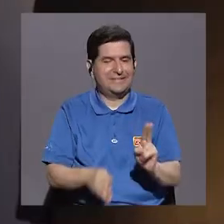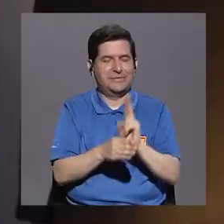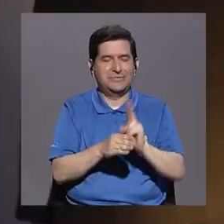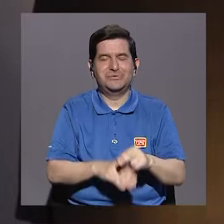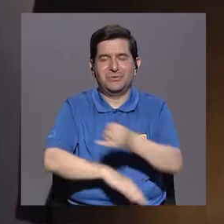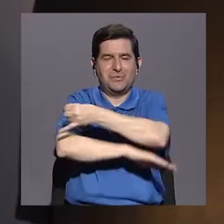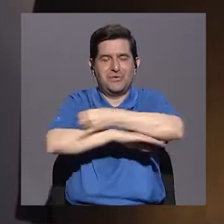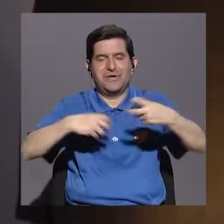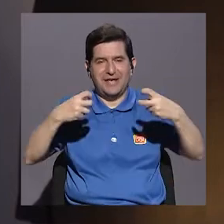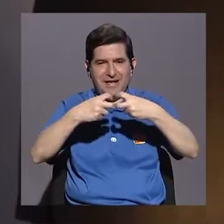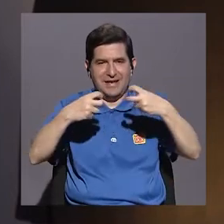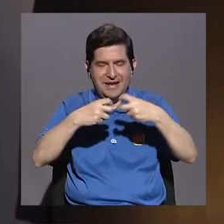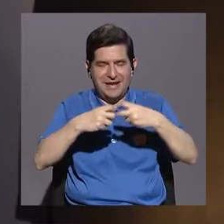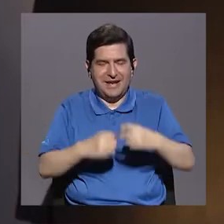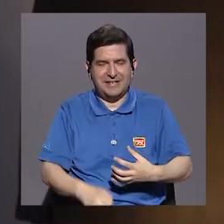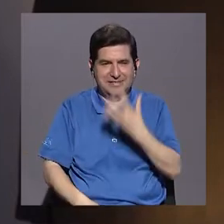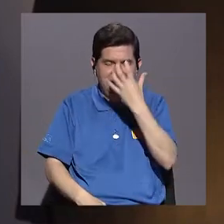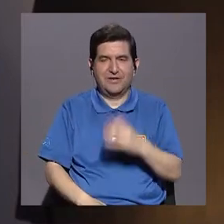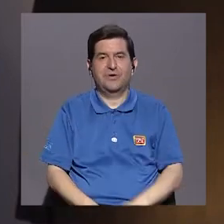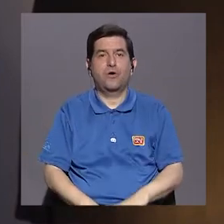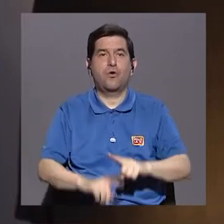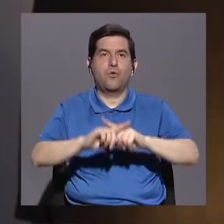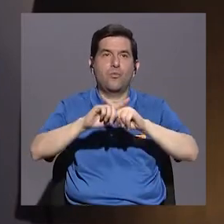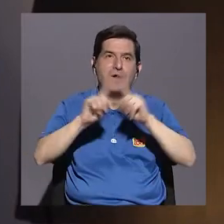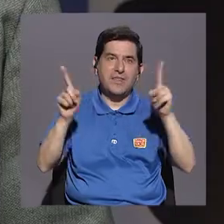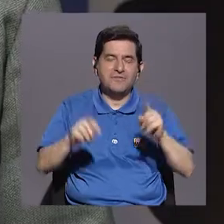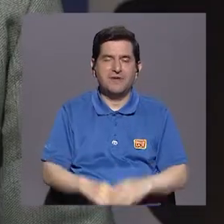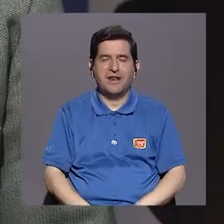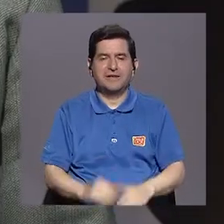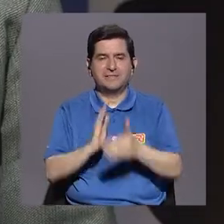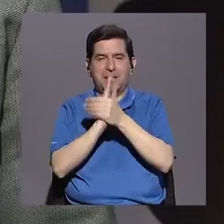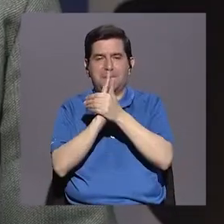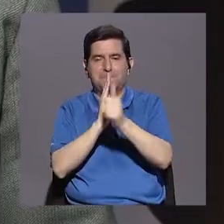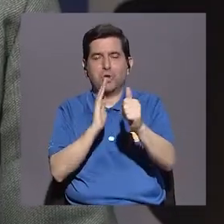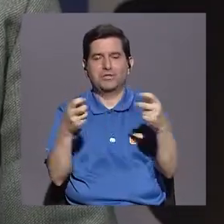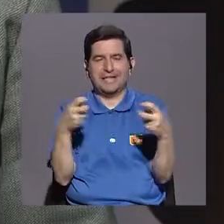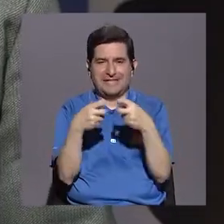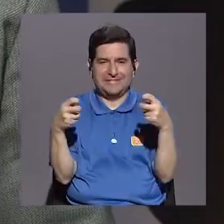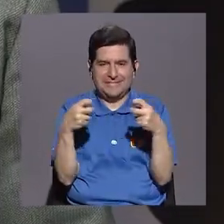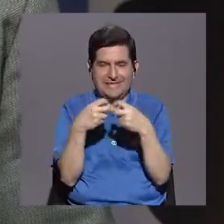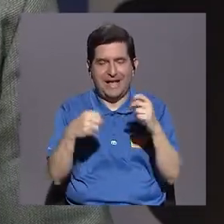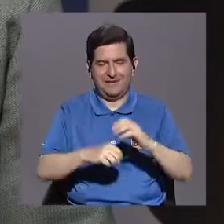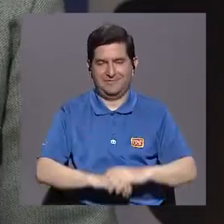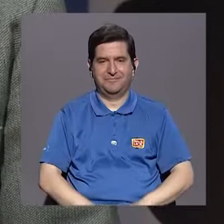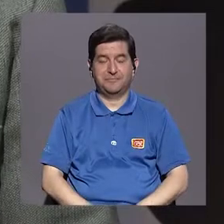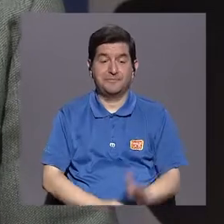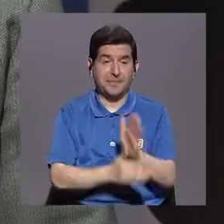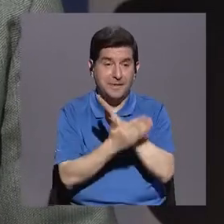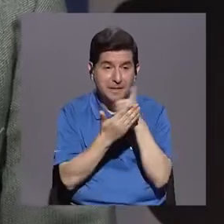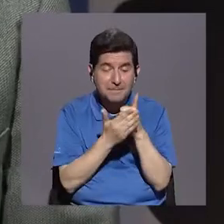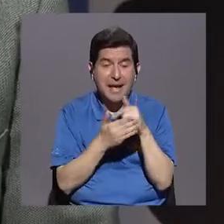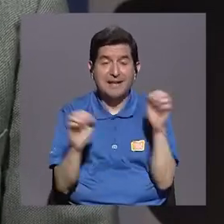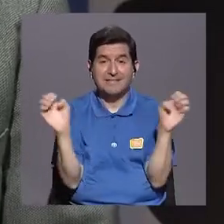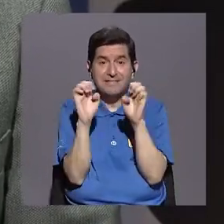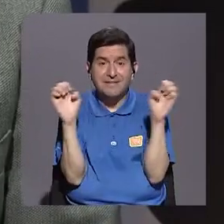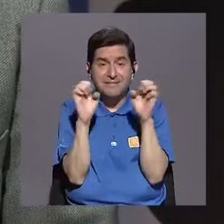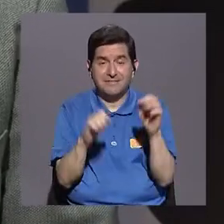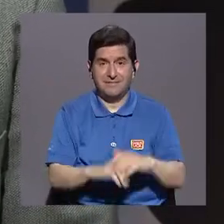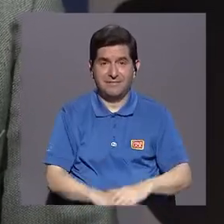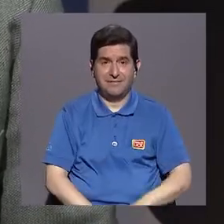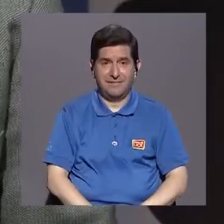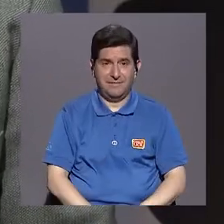regañan una diferencia de potencial eléctrico y entonces de esa manera parte de esa energía va